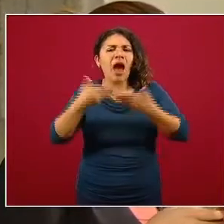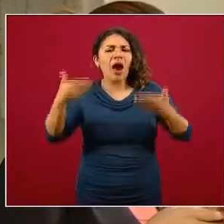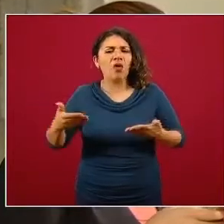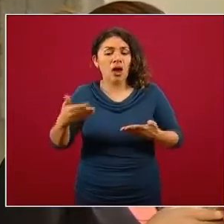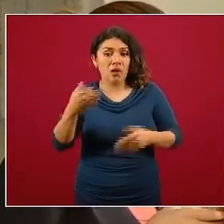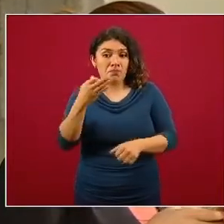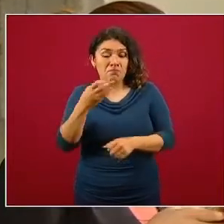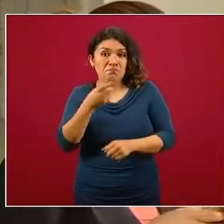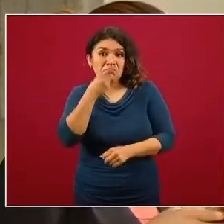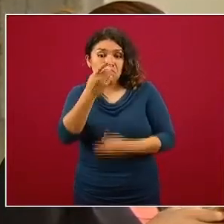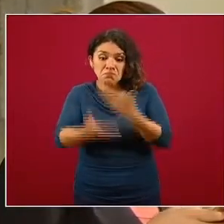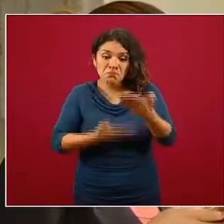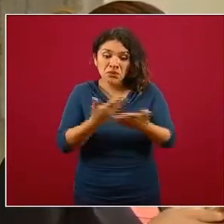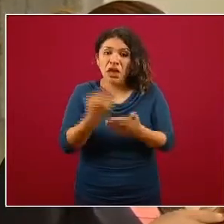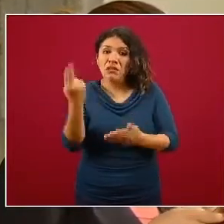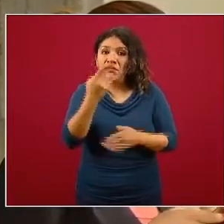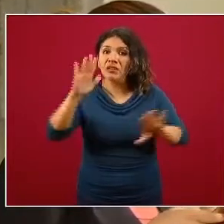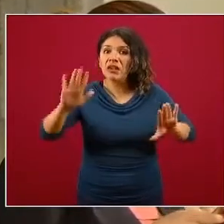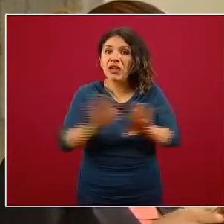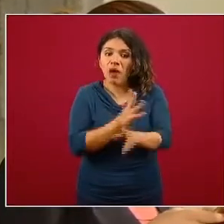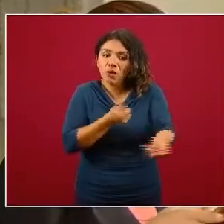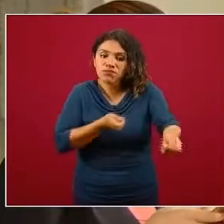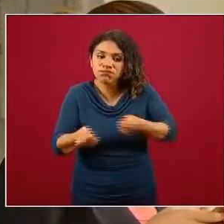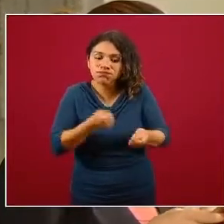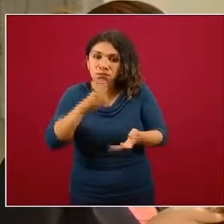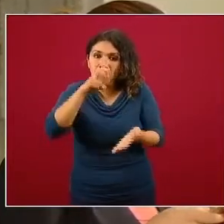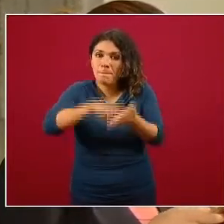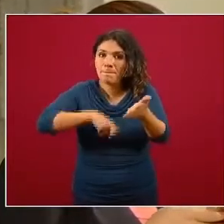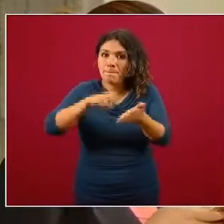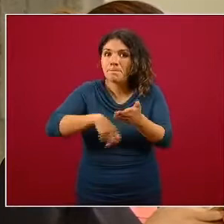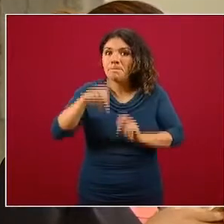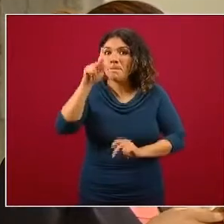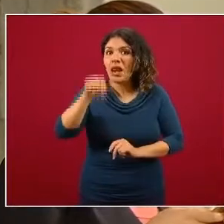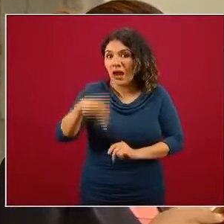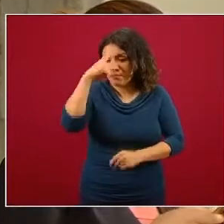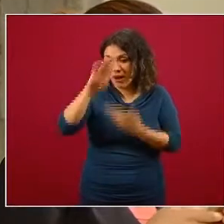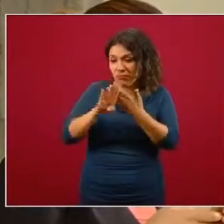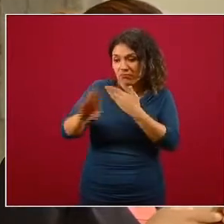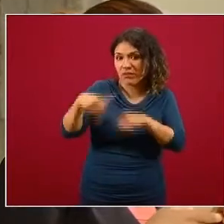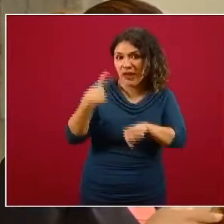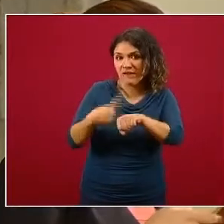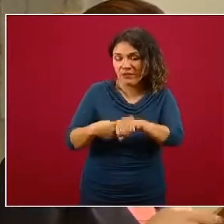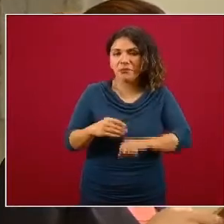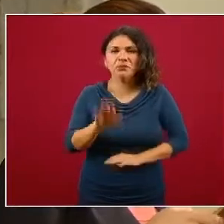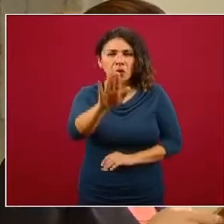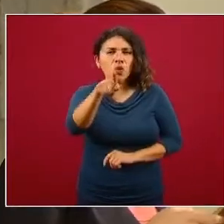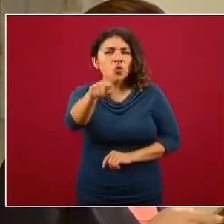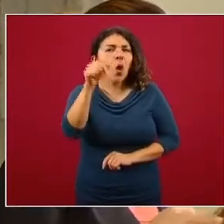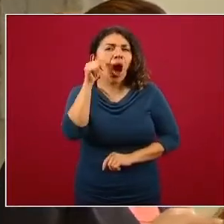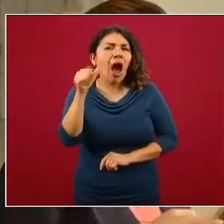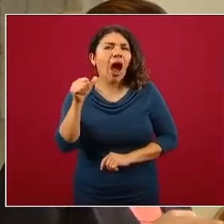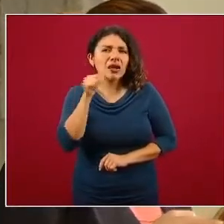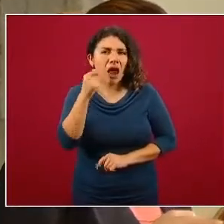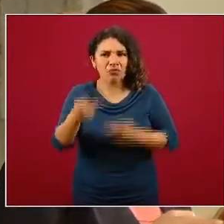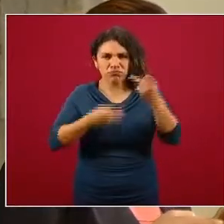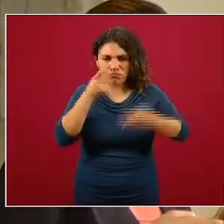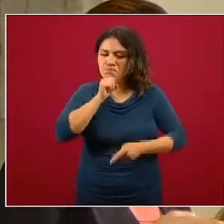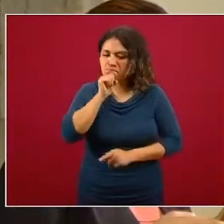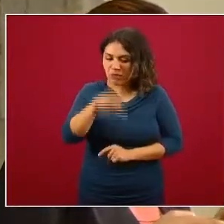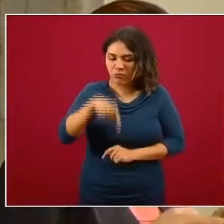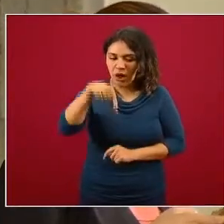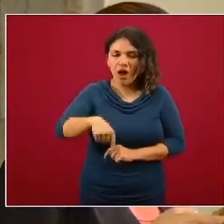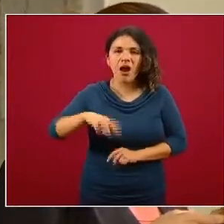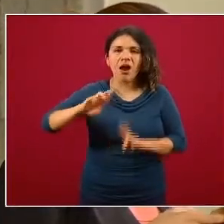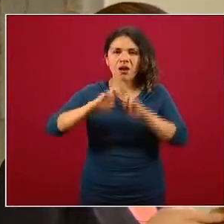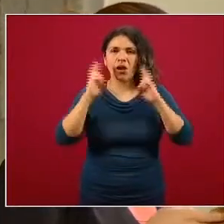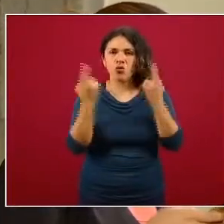este momento que se modifique la estrategia para combatir la pandemia, doctor. Ayer usted hablaba en esta reunión con los